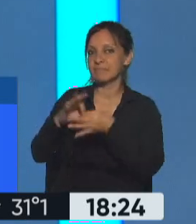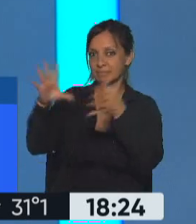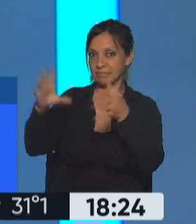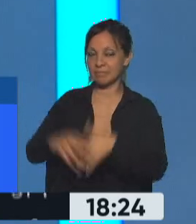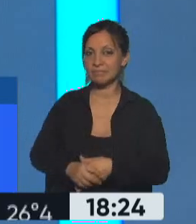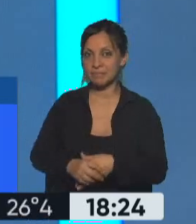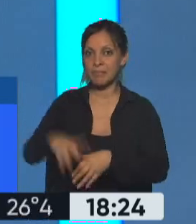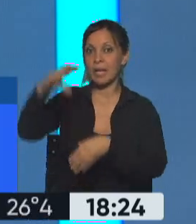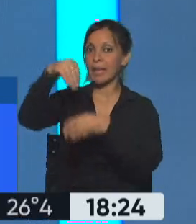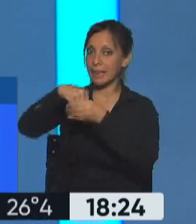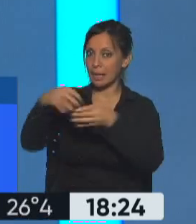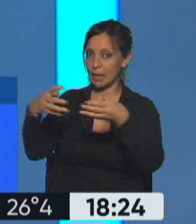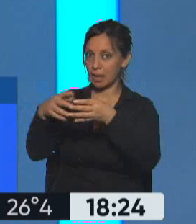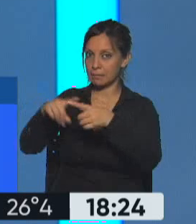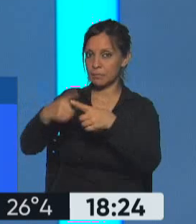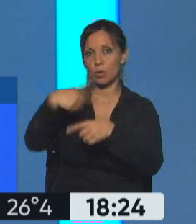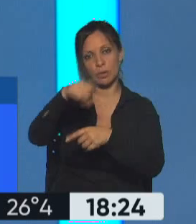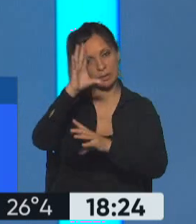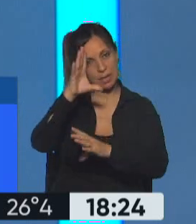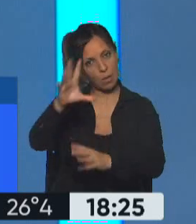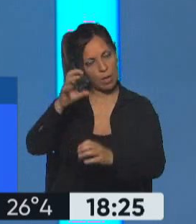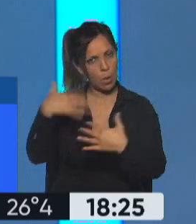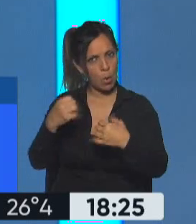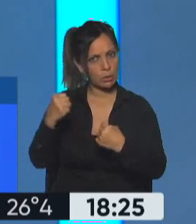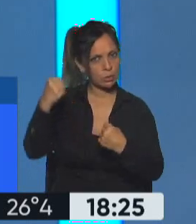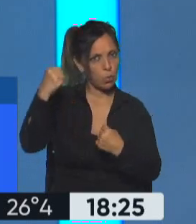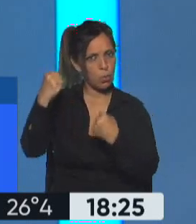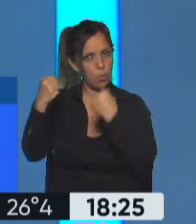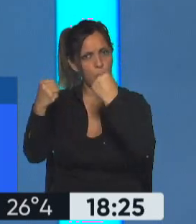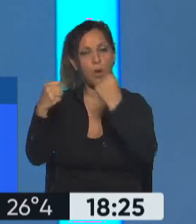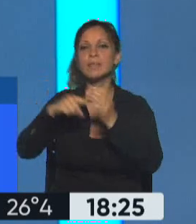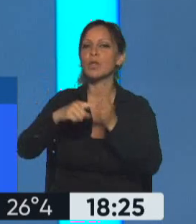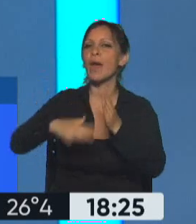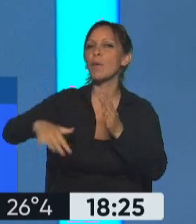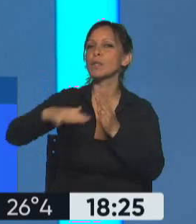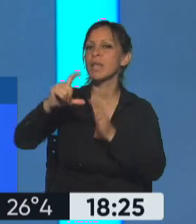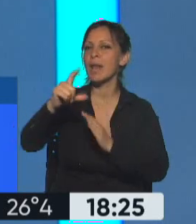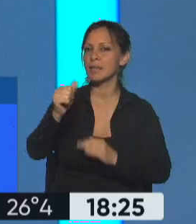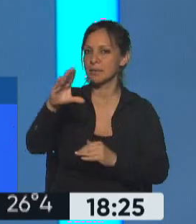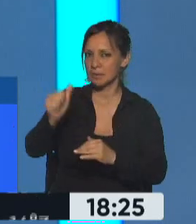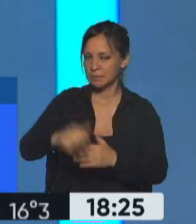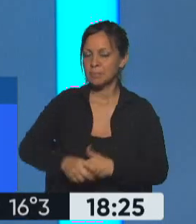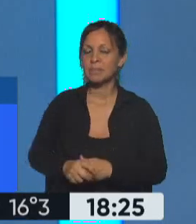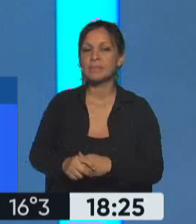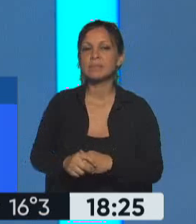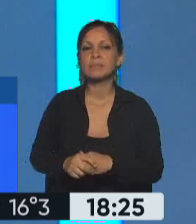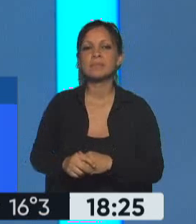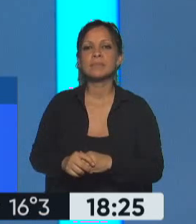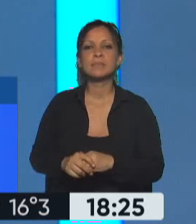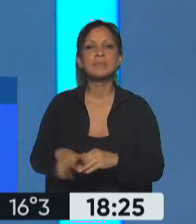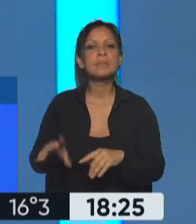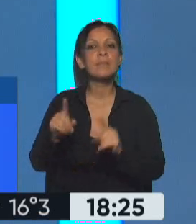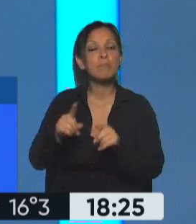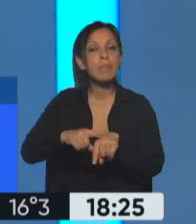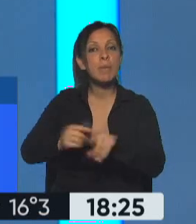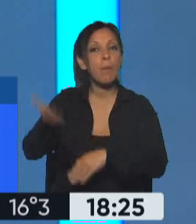una interna, nos acordamos todos, bastante dura en la ciudad de Buenos Aires y bueno, en aquel